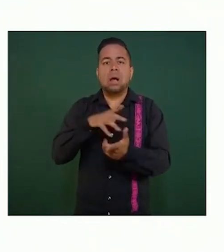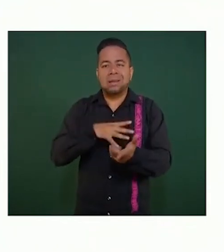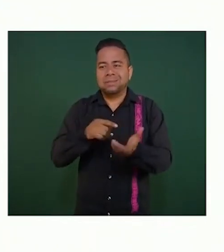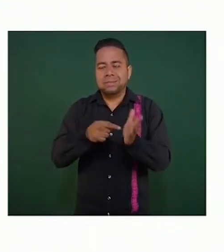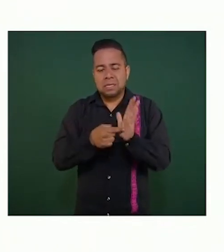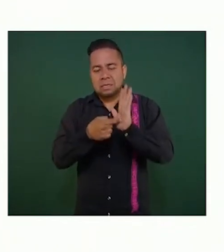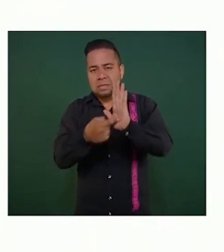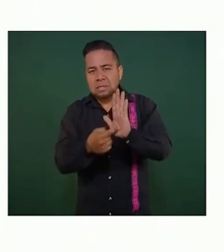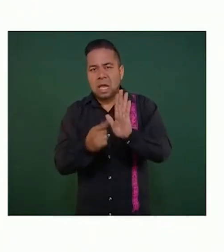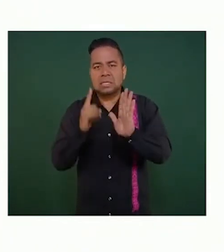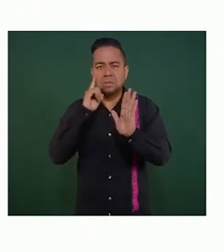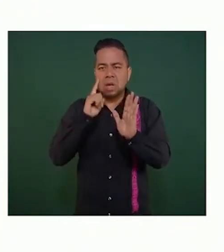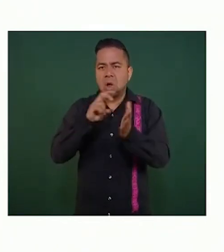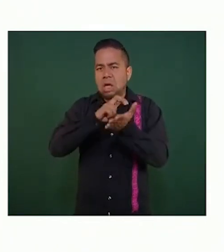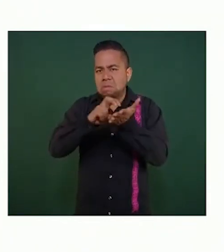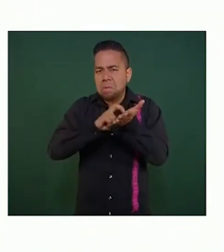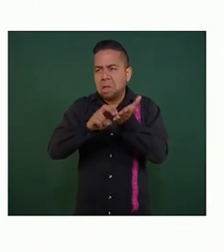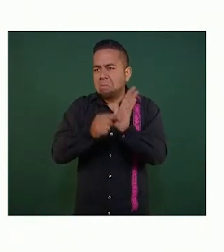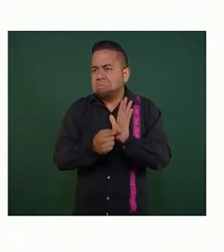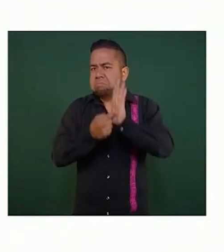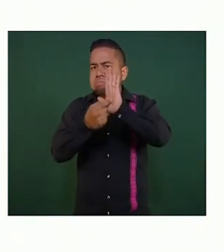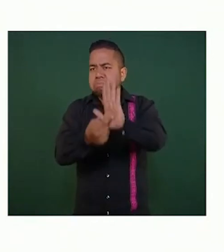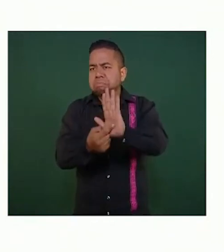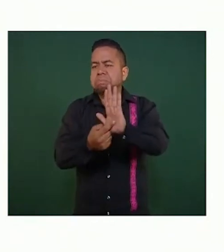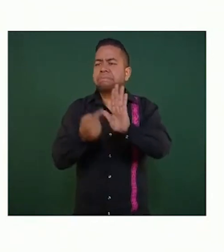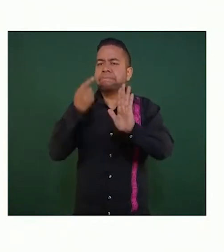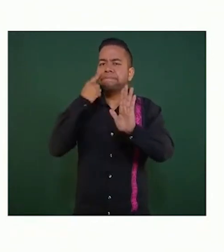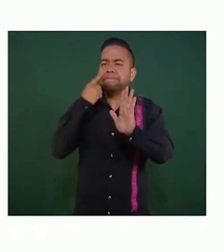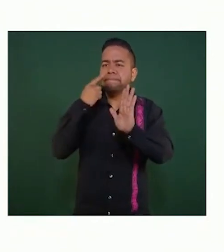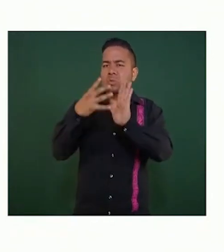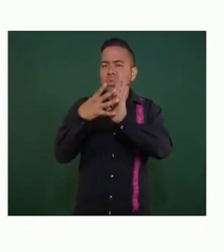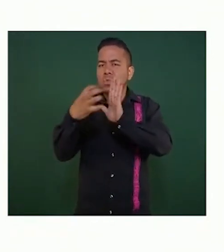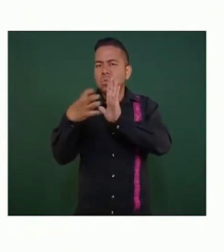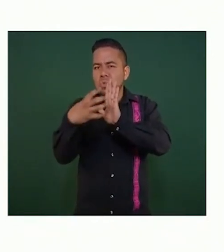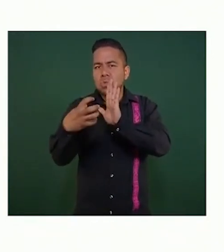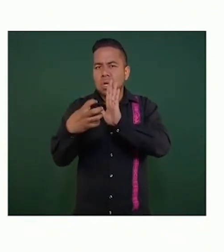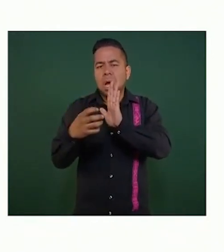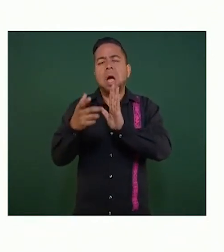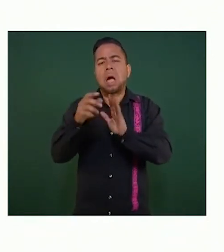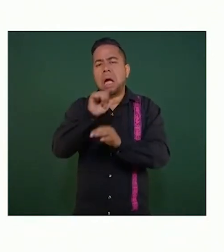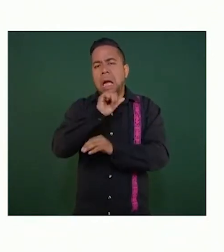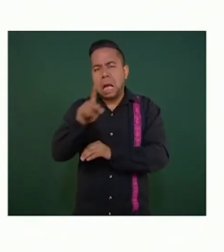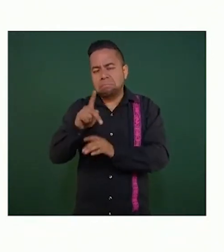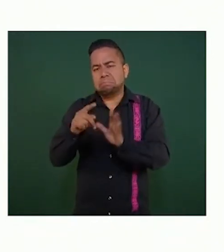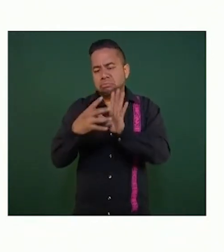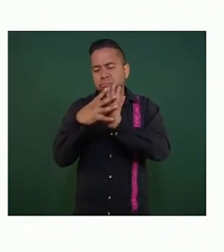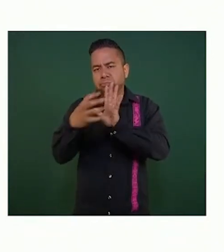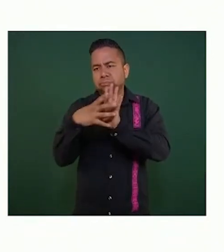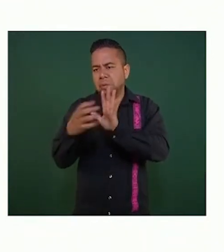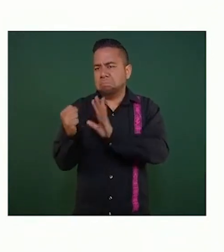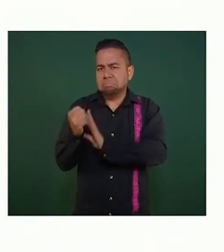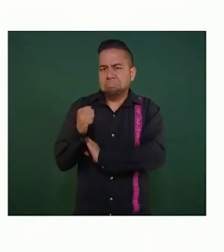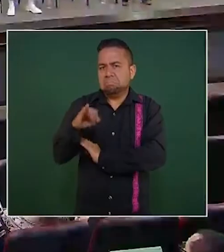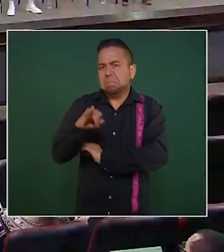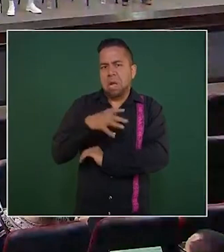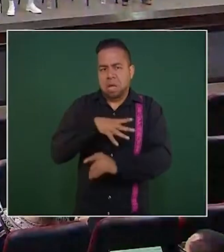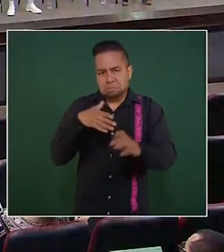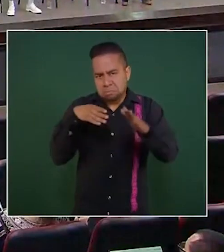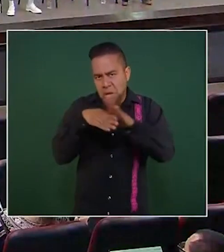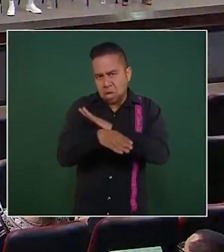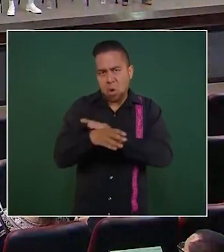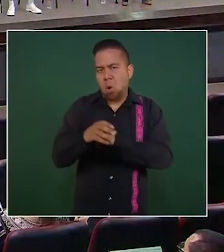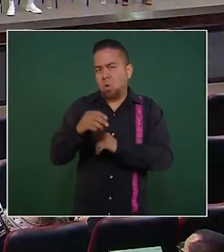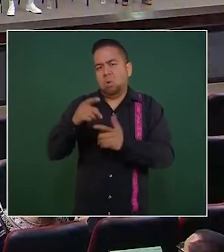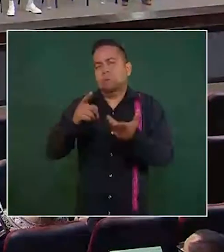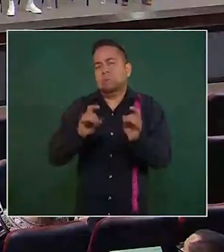celular, lo traen impreso, como ustedes quieran, y lo pueden presentar, lo escanean, y en la aplicación general nos va a decir si tienen derecho a viajar o no